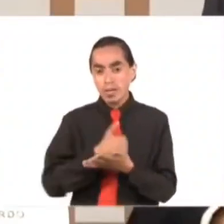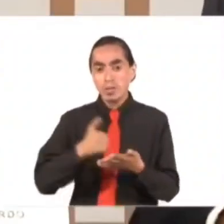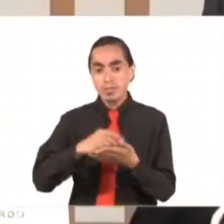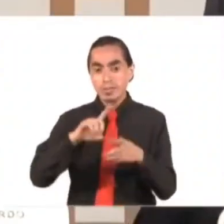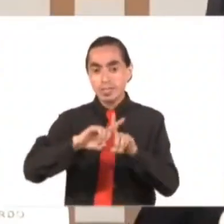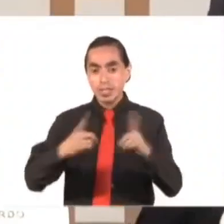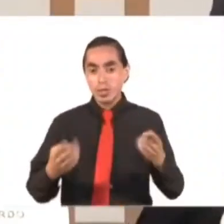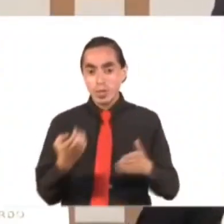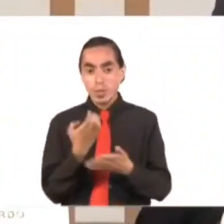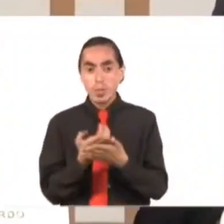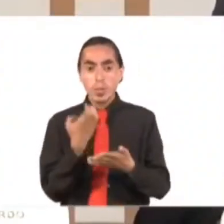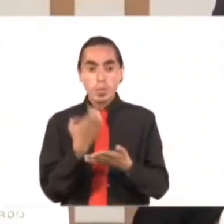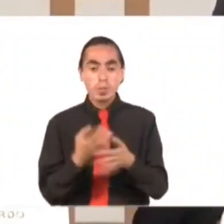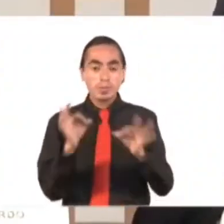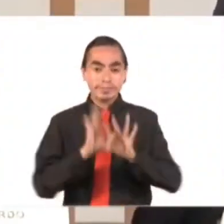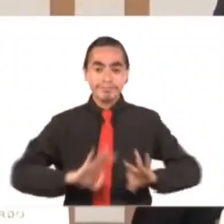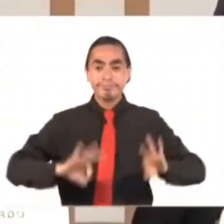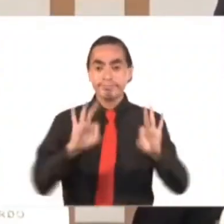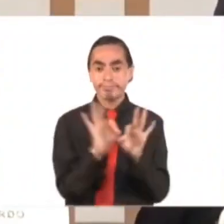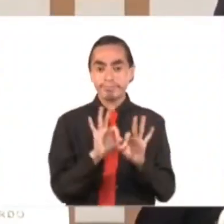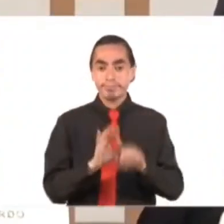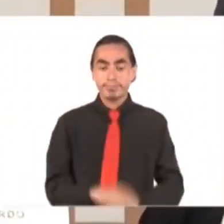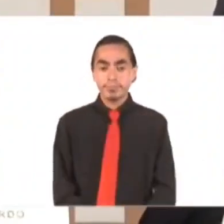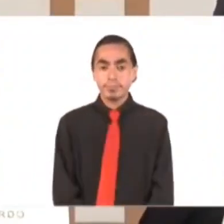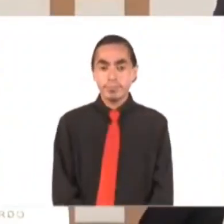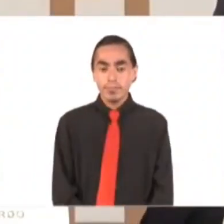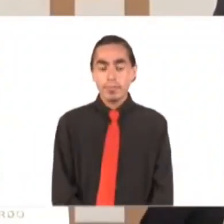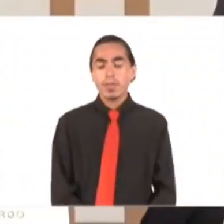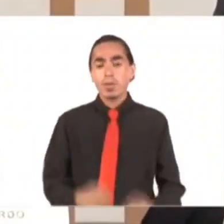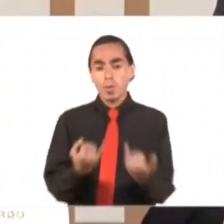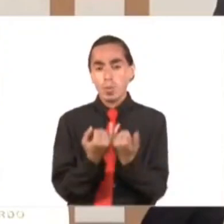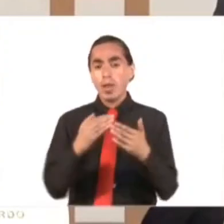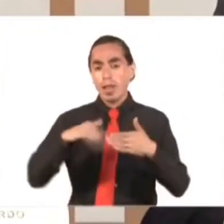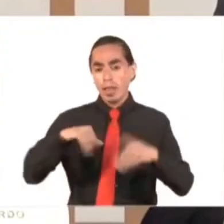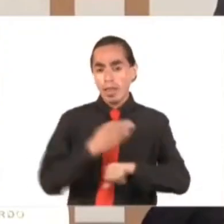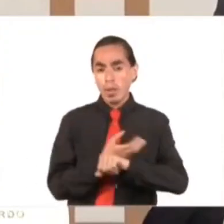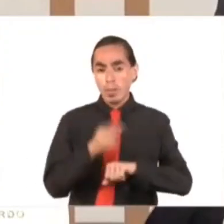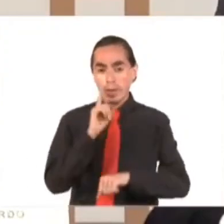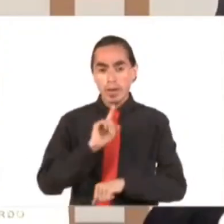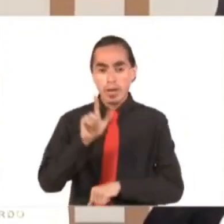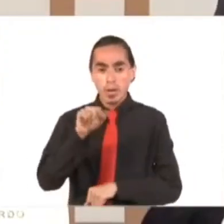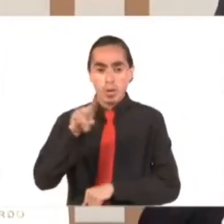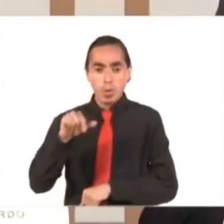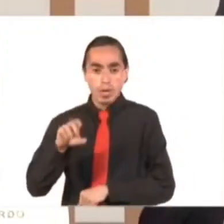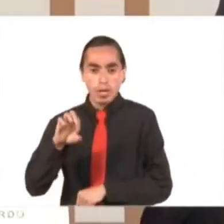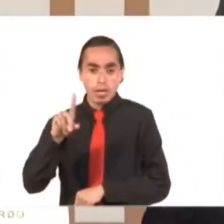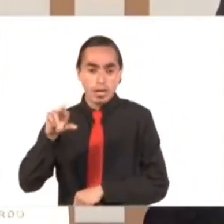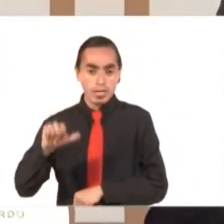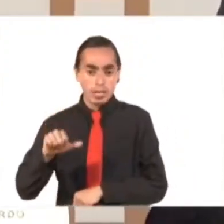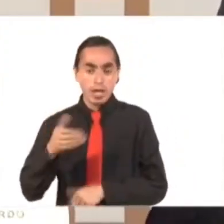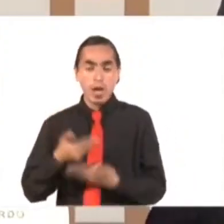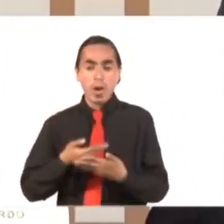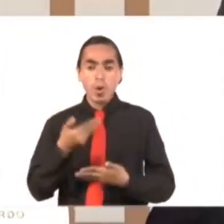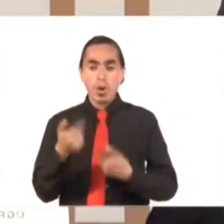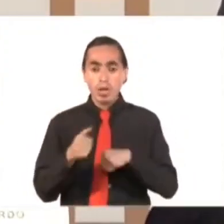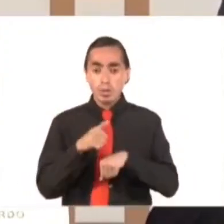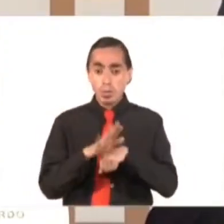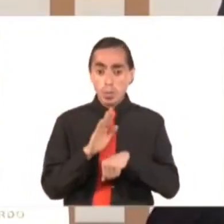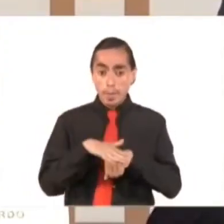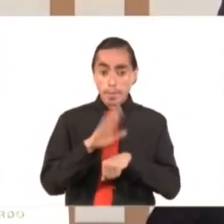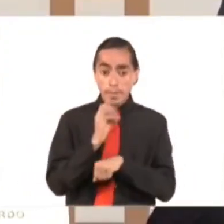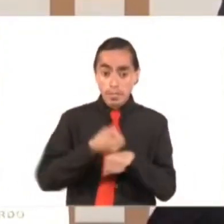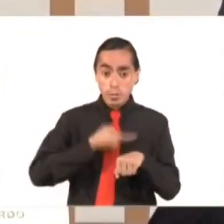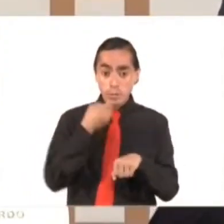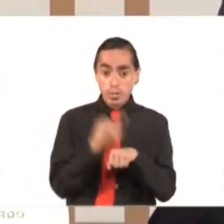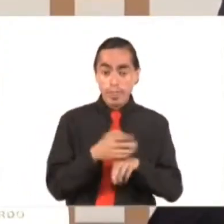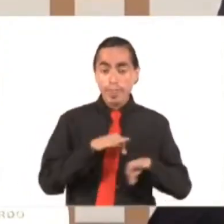importante en todos los sectores. Estamos, como bien dijo Luz Helena, en los niveles récord de creación de empleos,